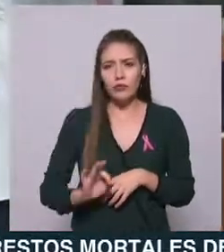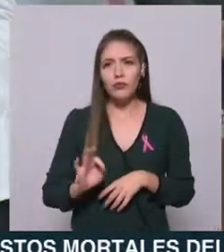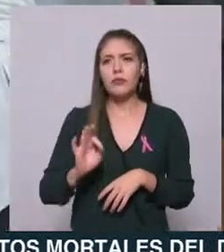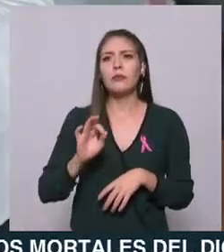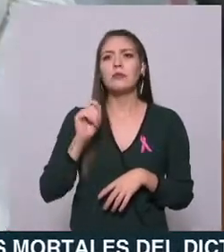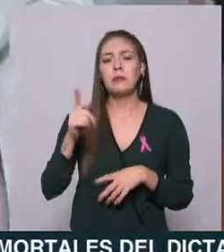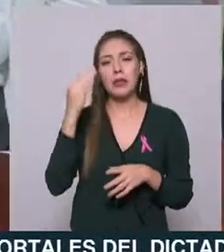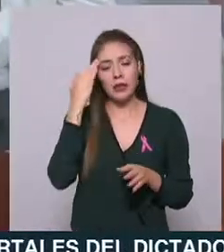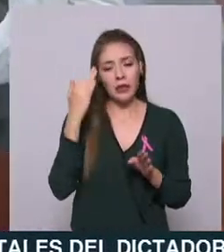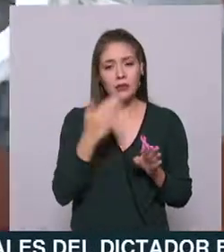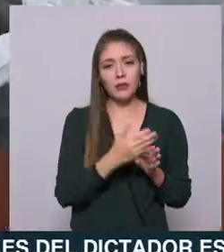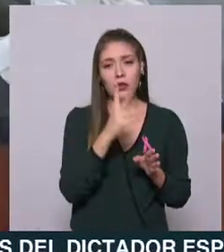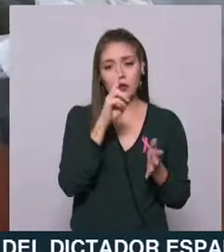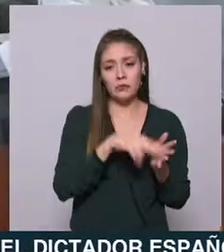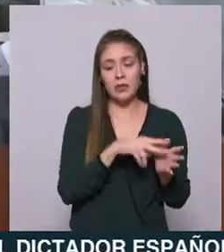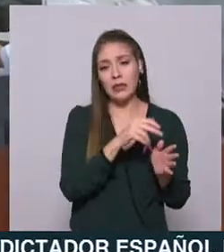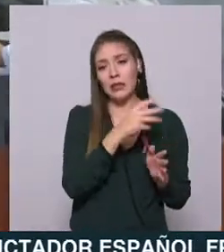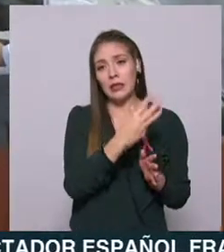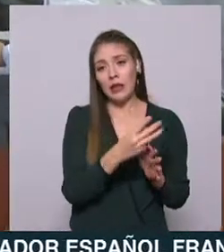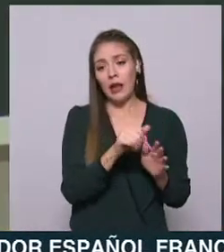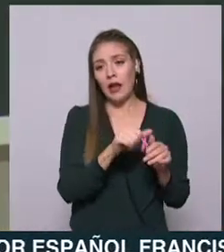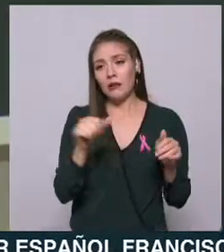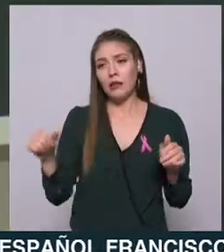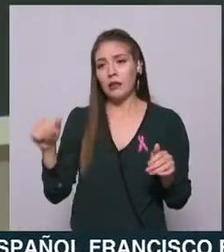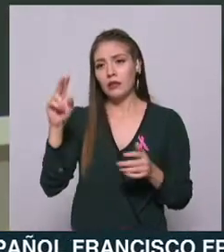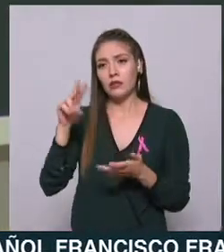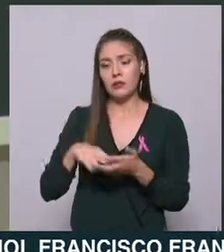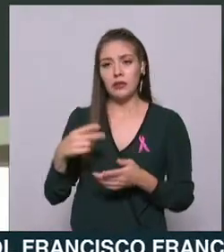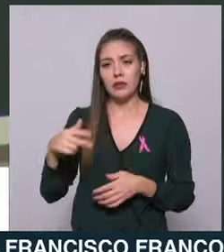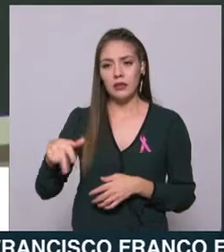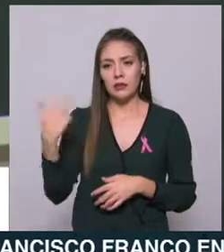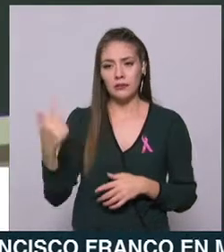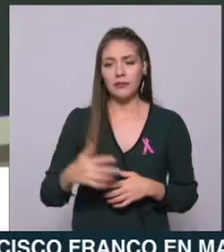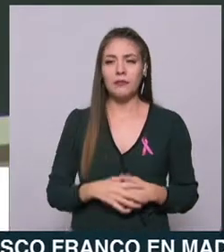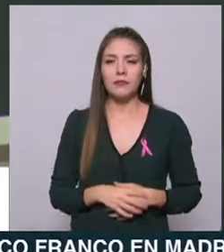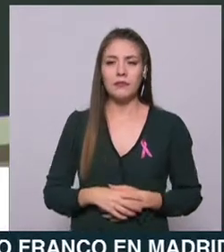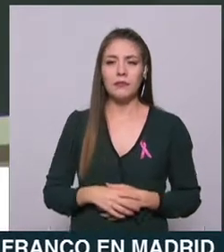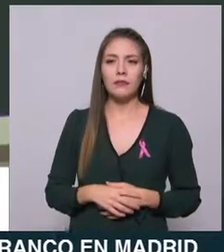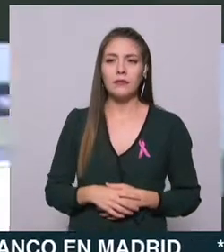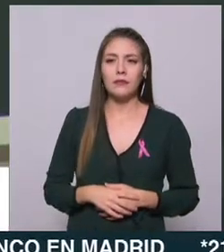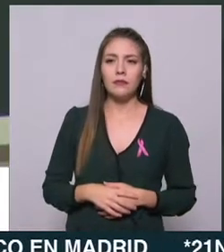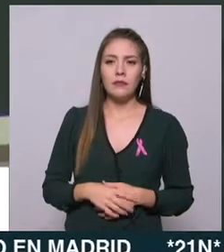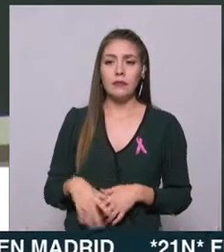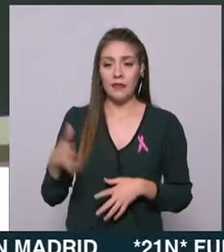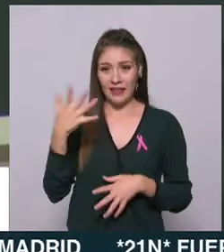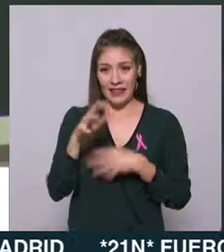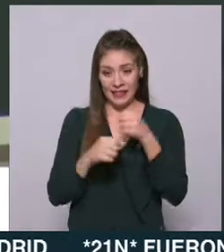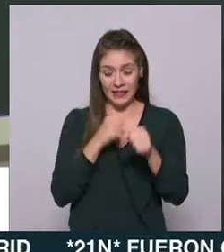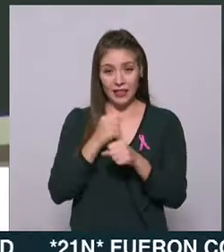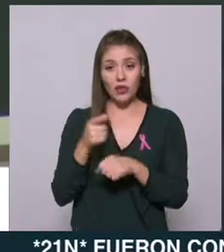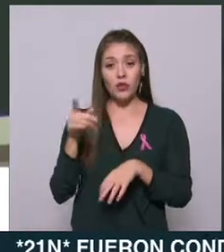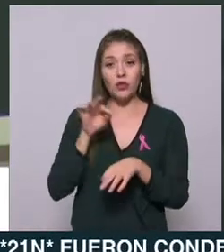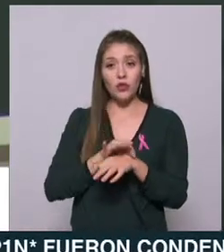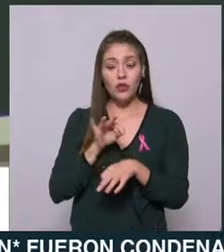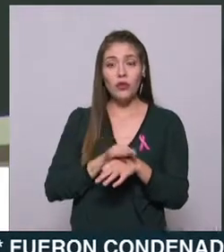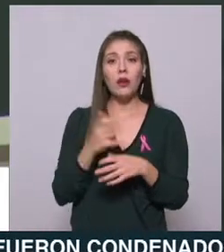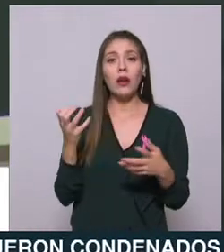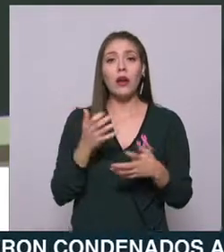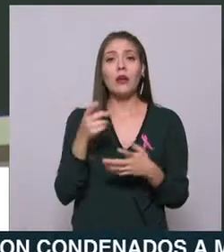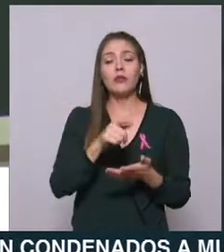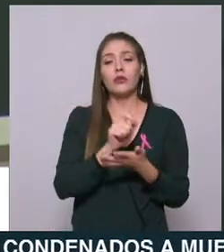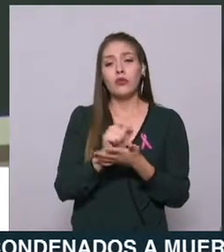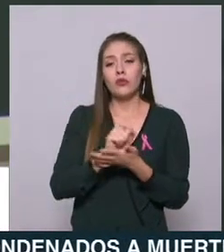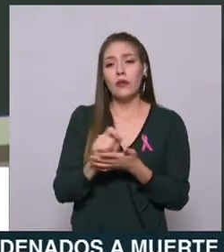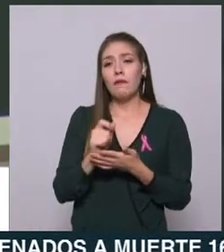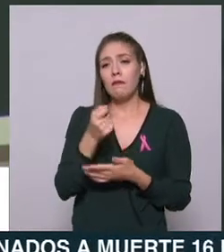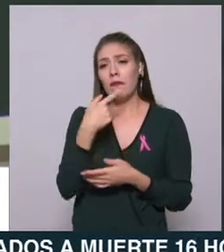del periodo del 2003 al 2013. Es decir, en 10 años, el número de doctores que hoy se están ganando la vida en consultorios de